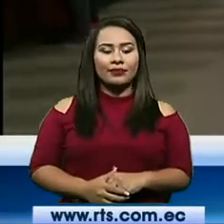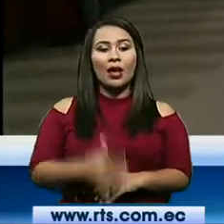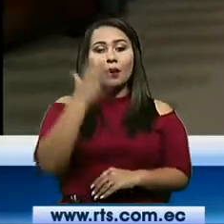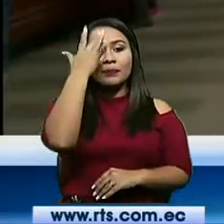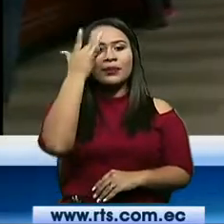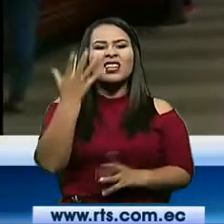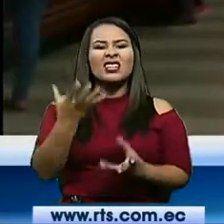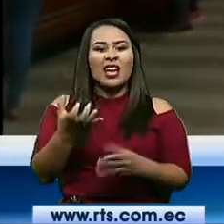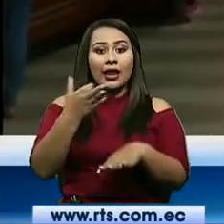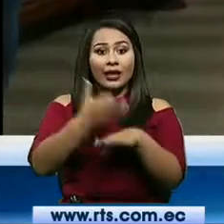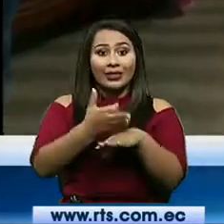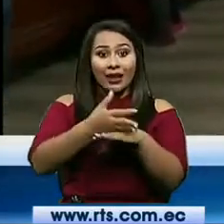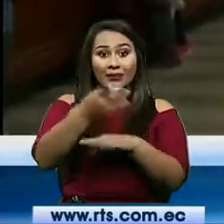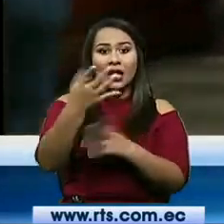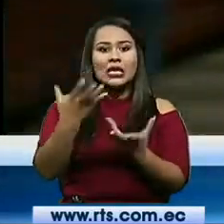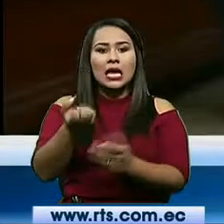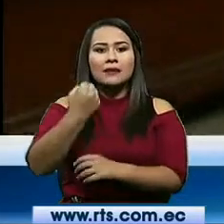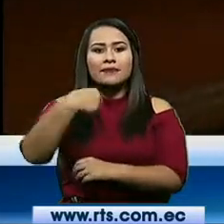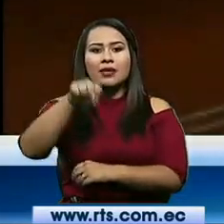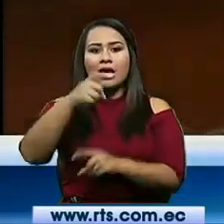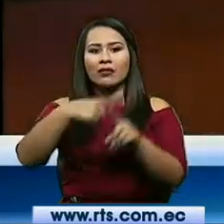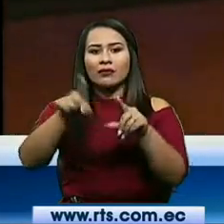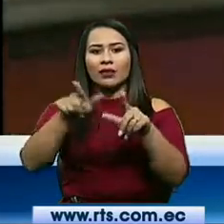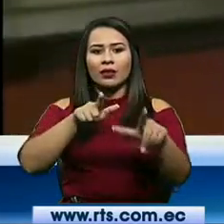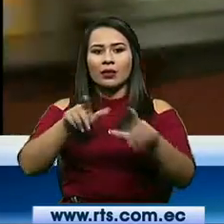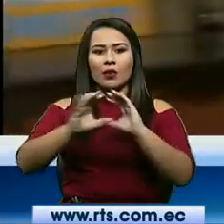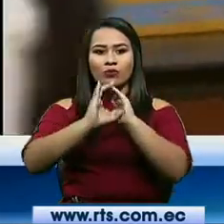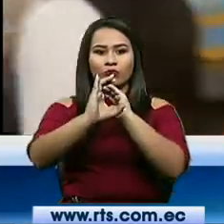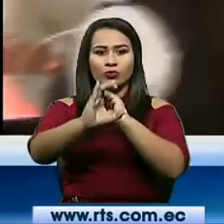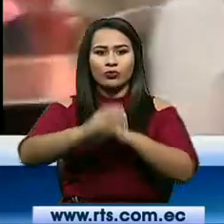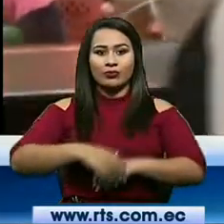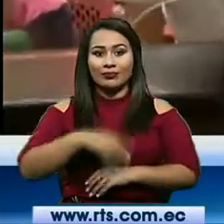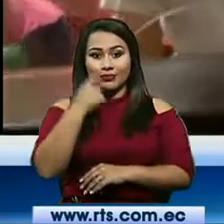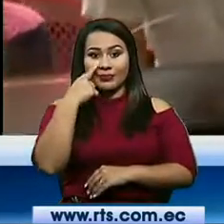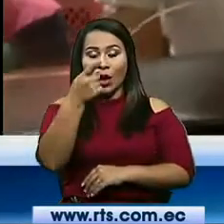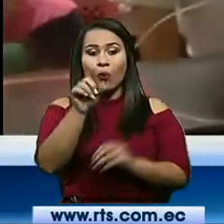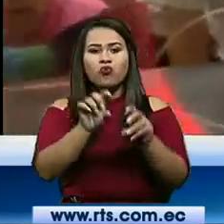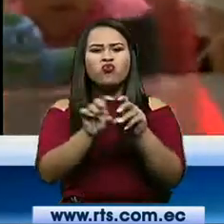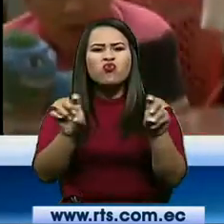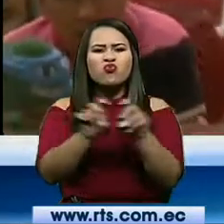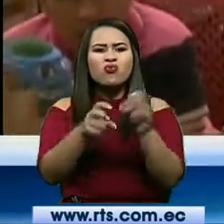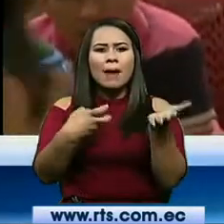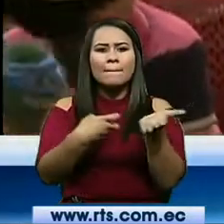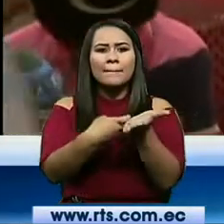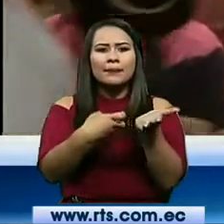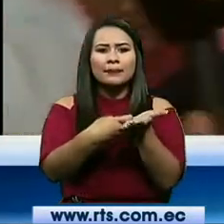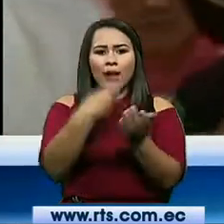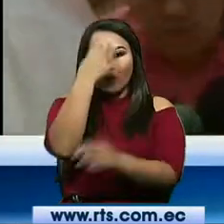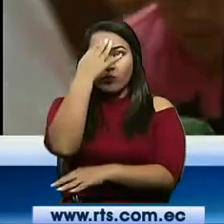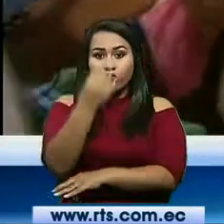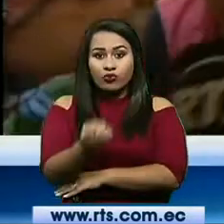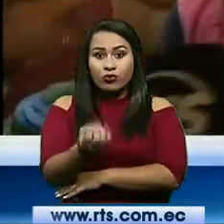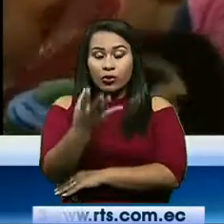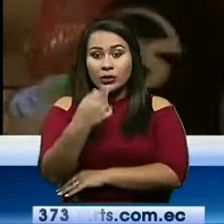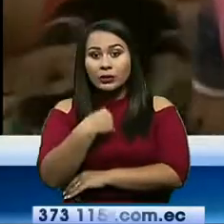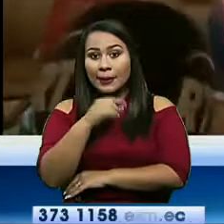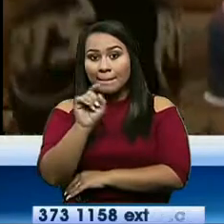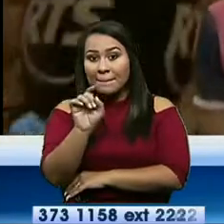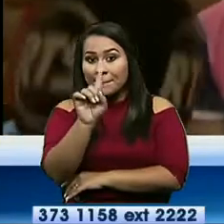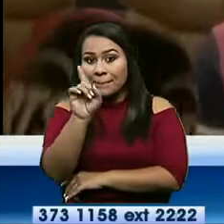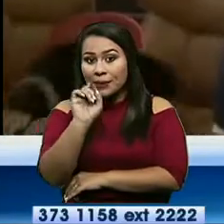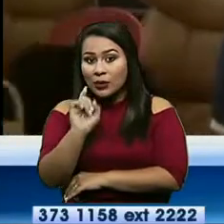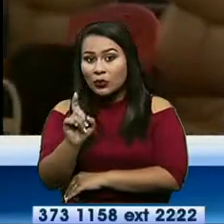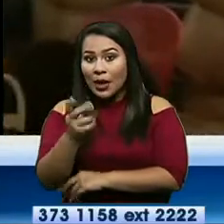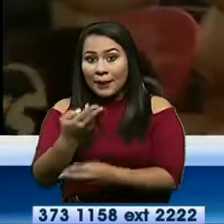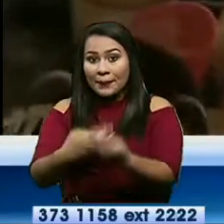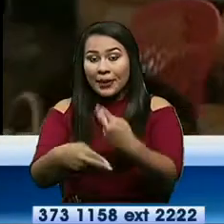ingresar a los distintos lugares. Vamos a tratar de conversar con la gente de boletería. Caballero, muy buenas. Le pregunto, la